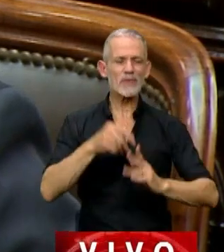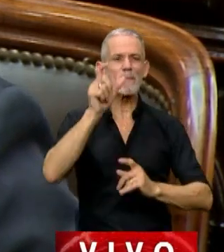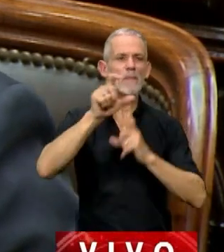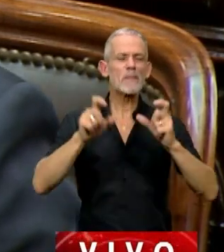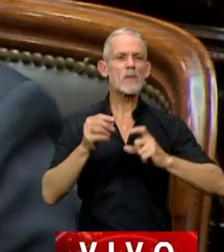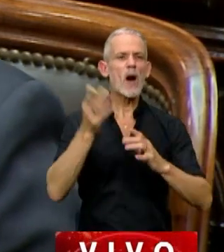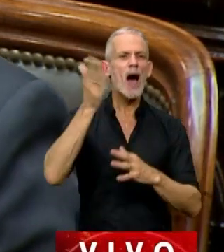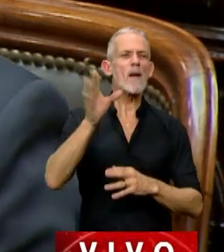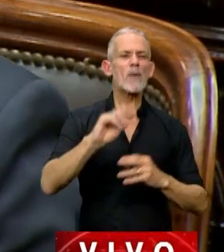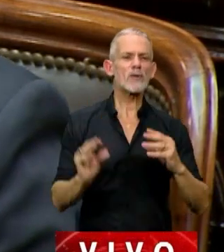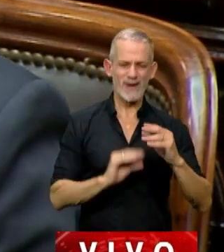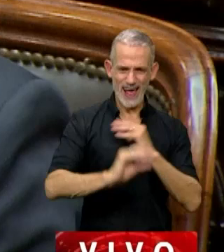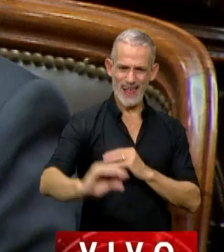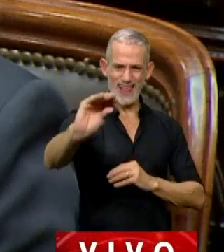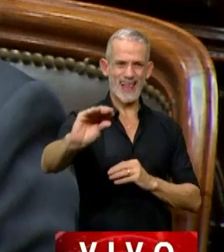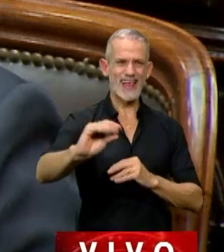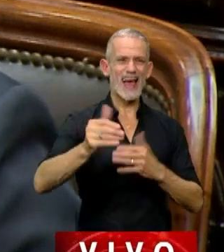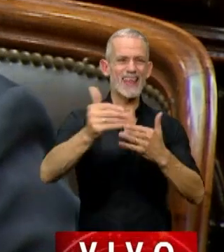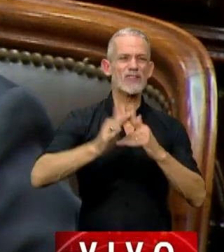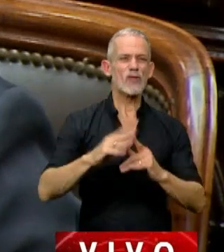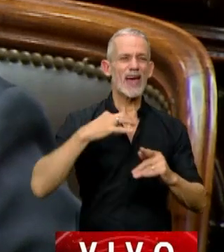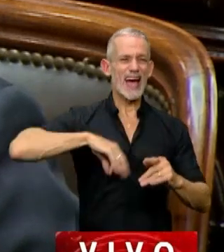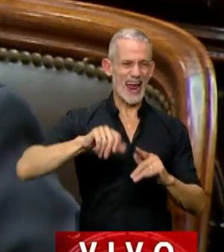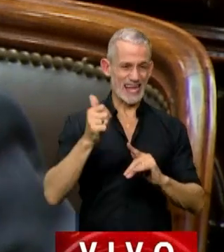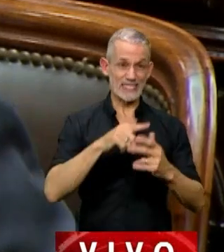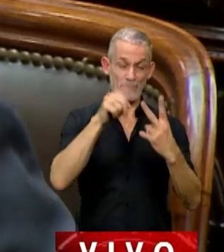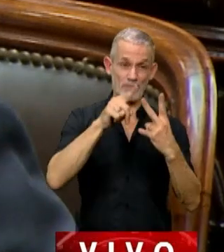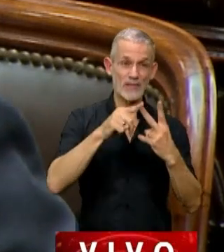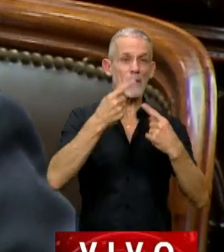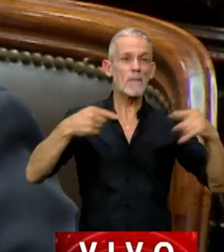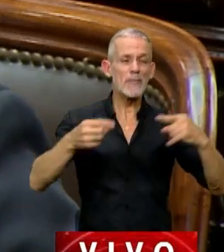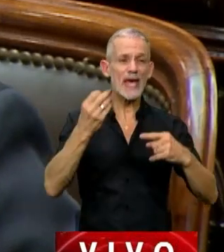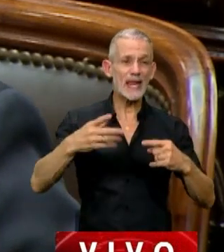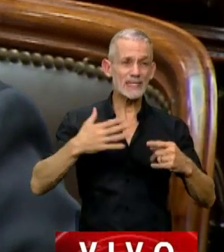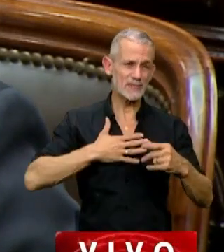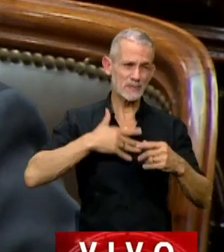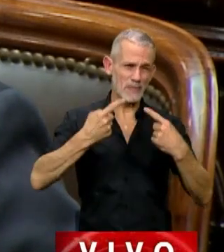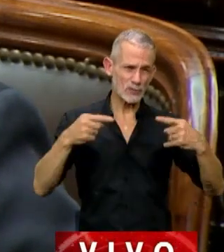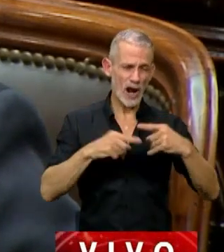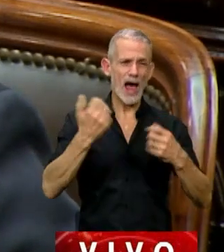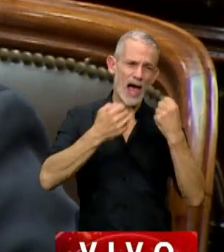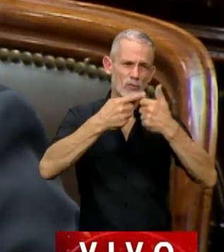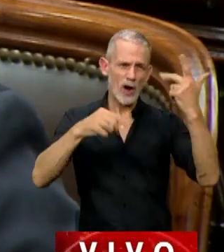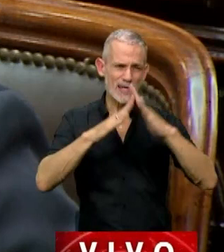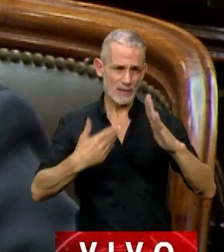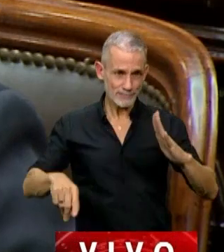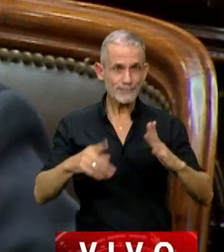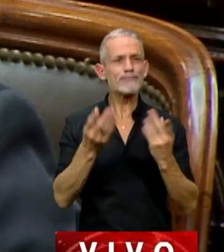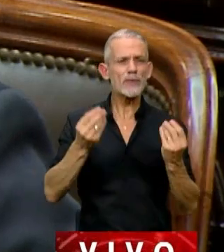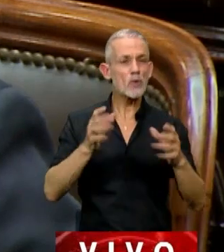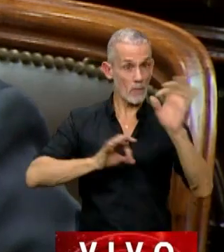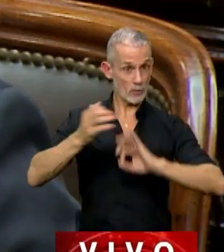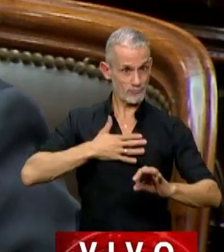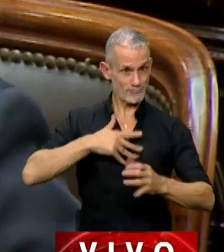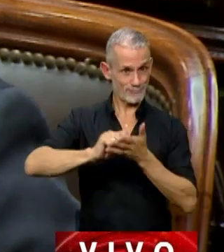tome a cuenta del pago de ganancias. Respecto de bienes personales, yo he sido autor, señor presidente, de un proyecto que